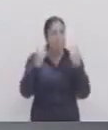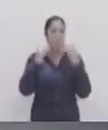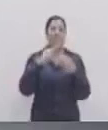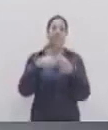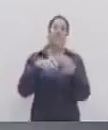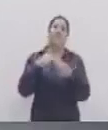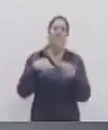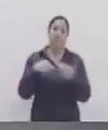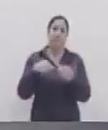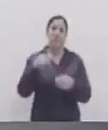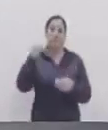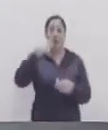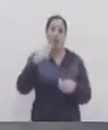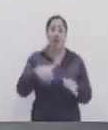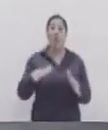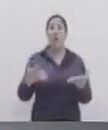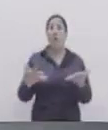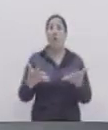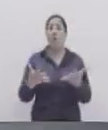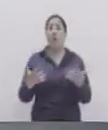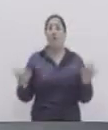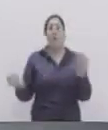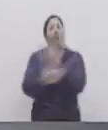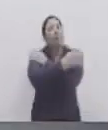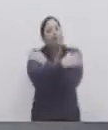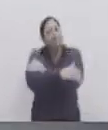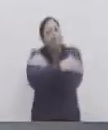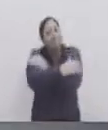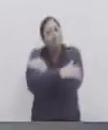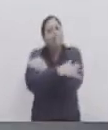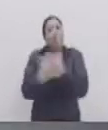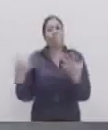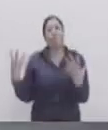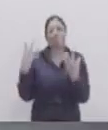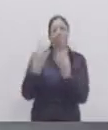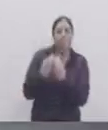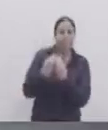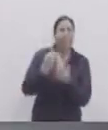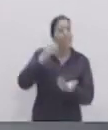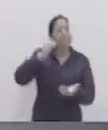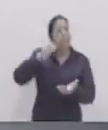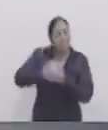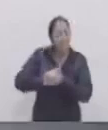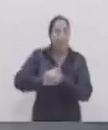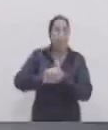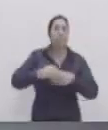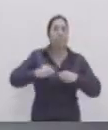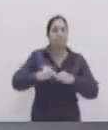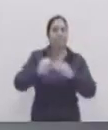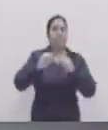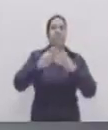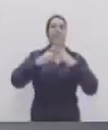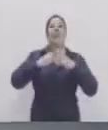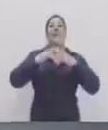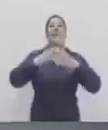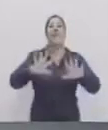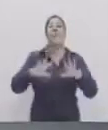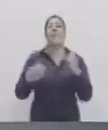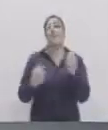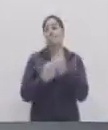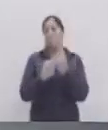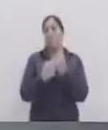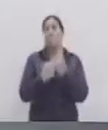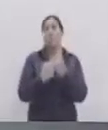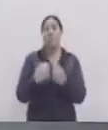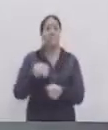como familia y en estos momentos abrazarnos, unirnos, agarrarnos de las manos y hacer una red de apoyo en cuanto a